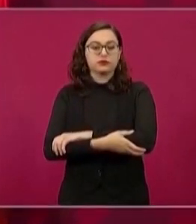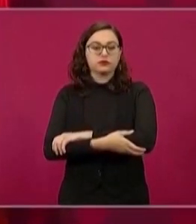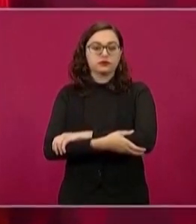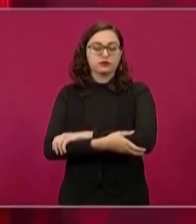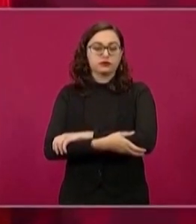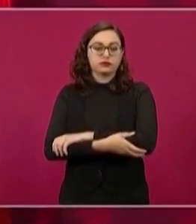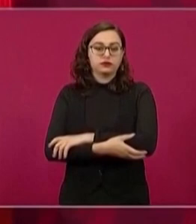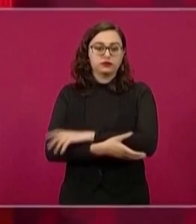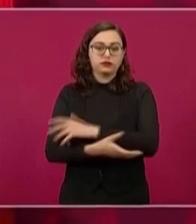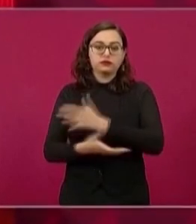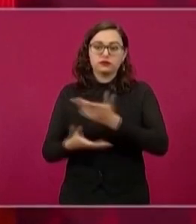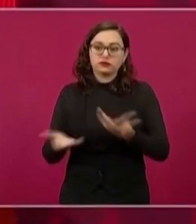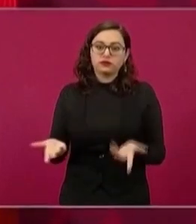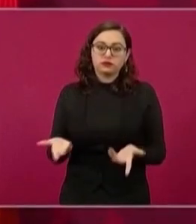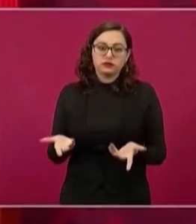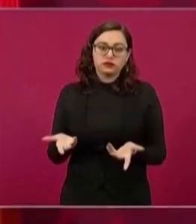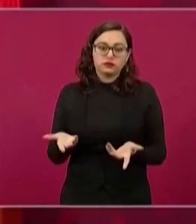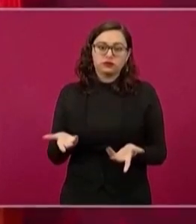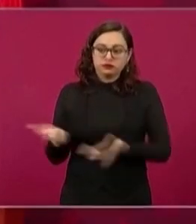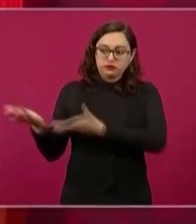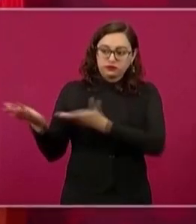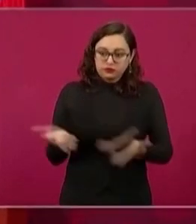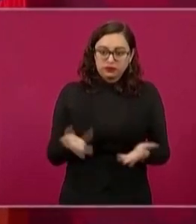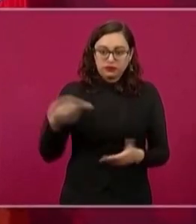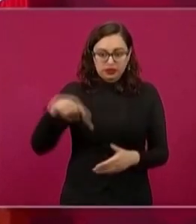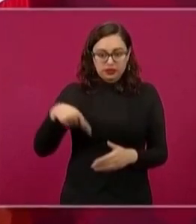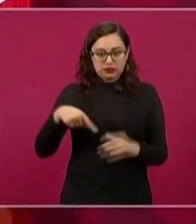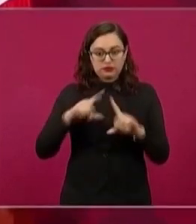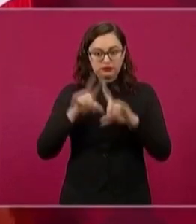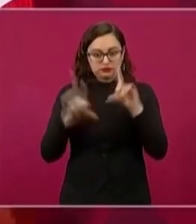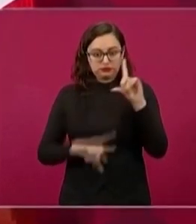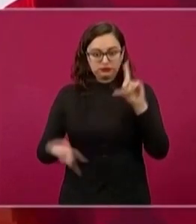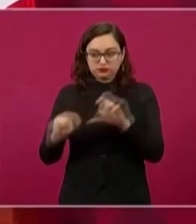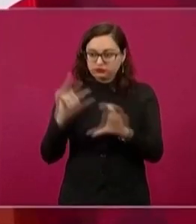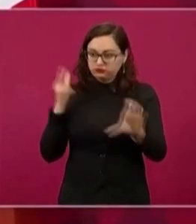que recibiera asilo